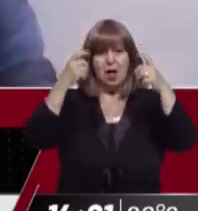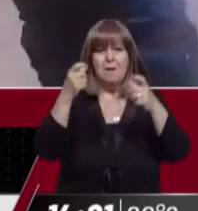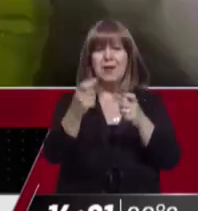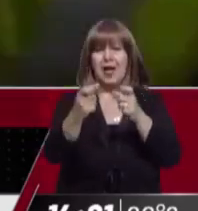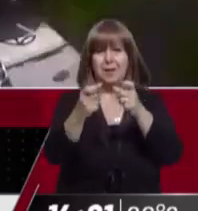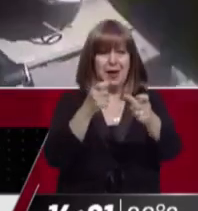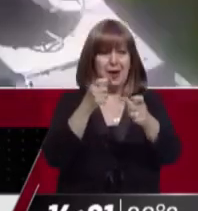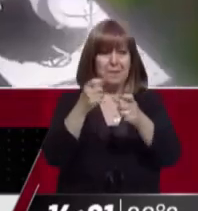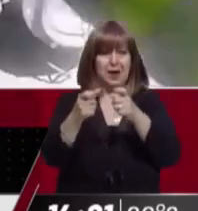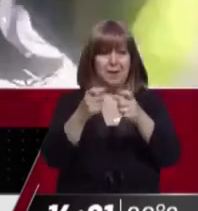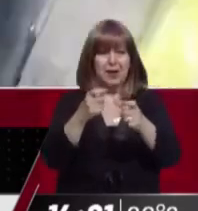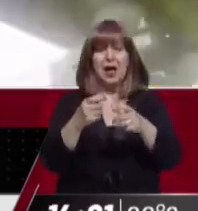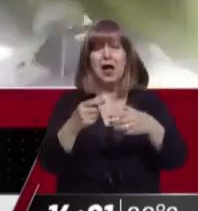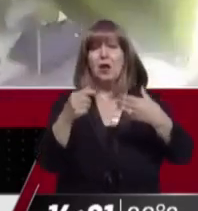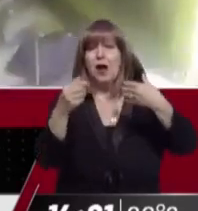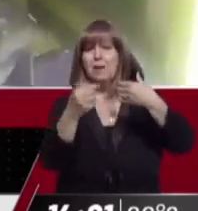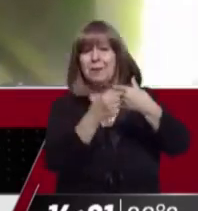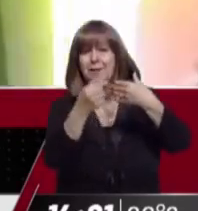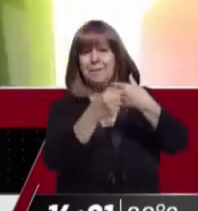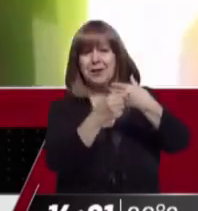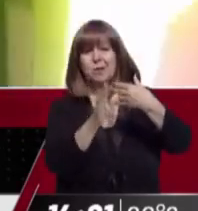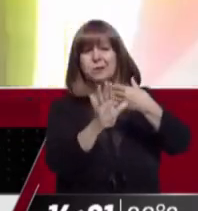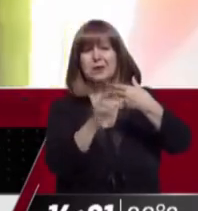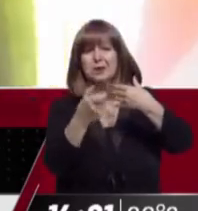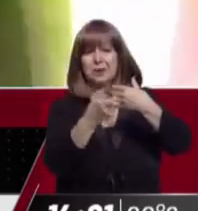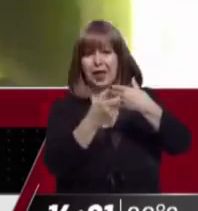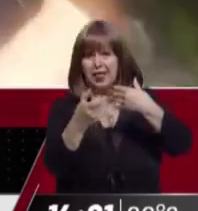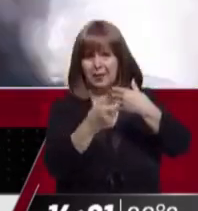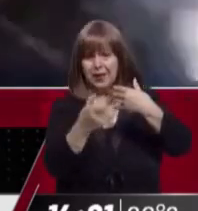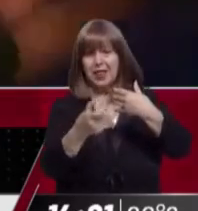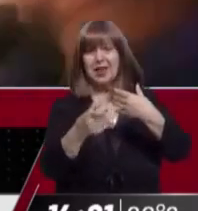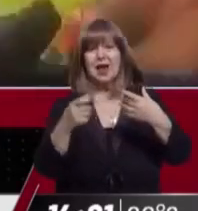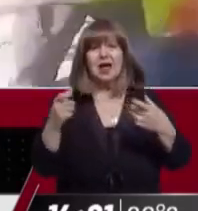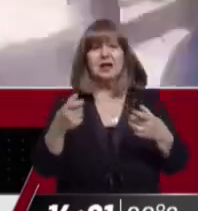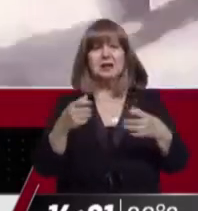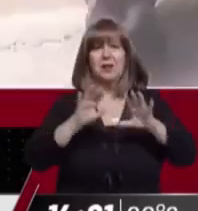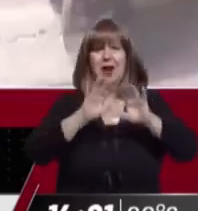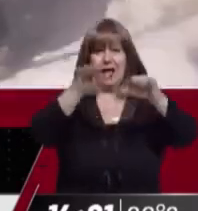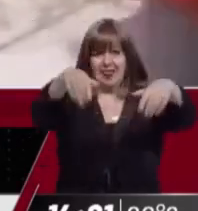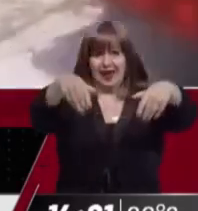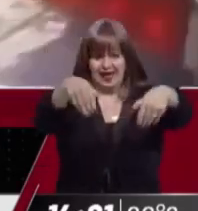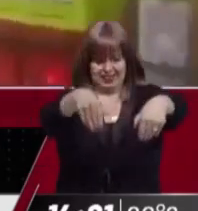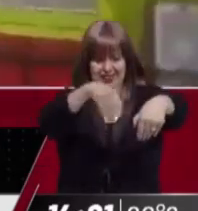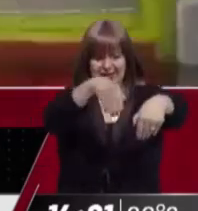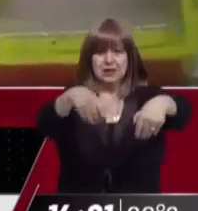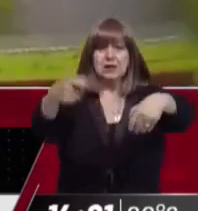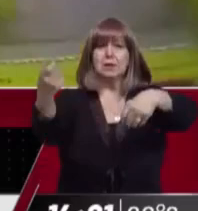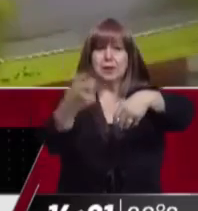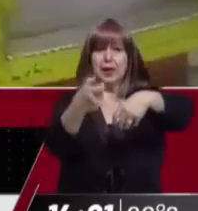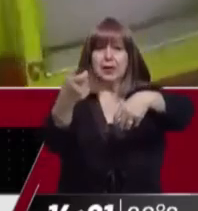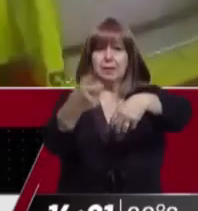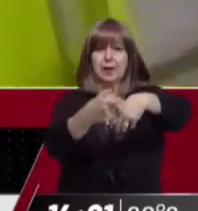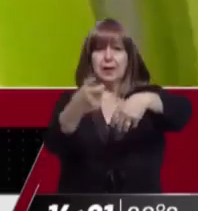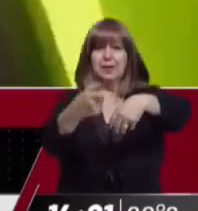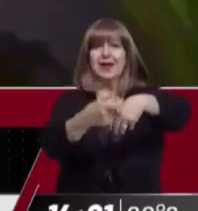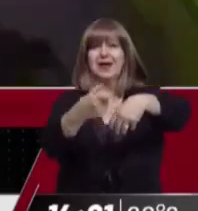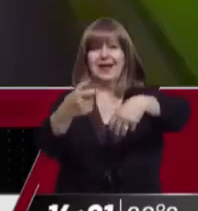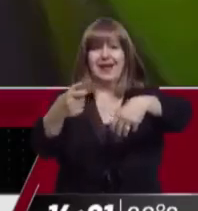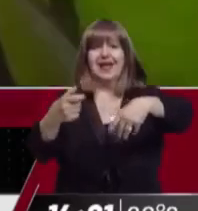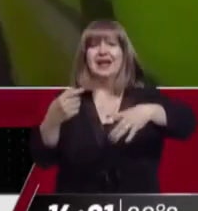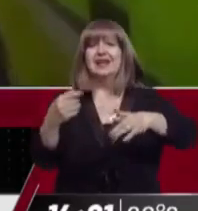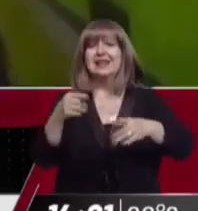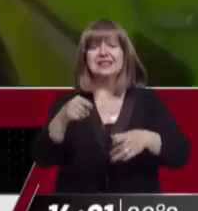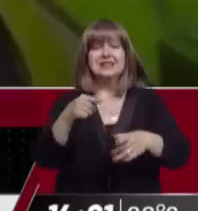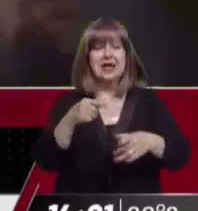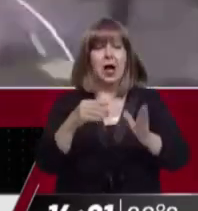Lo que vos estás viendo acá, que estas son marcas, son todas marcas de piedra, igual que la parte delantera del capó, ¿sí? Todas estas. Y las piedras que pegaron, que se